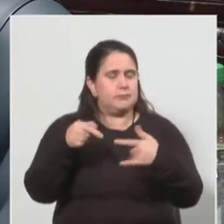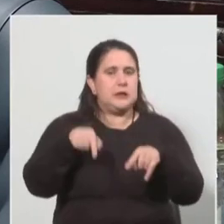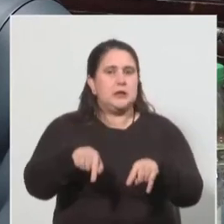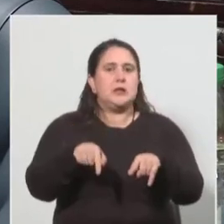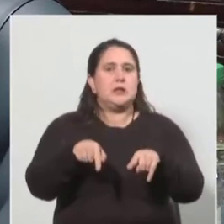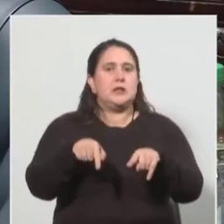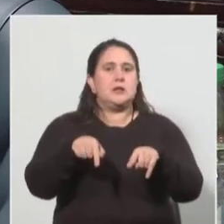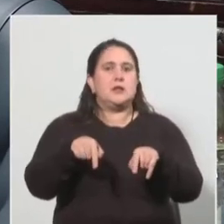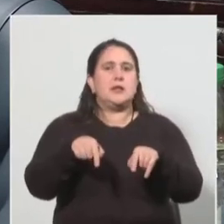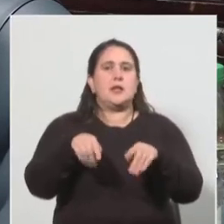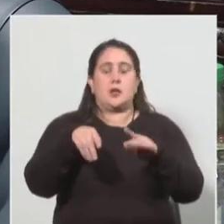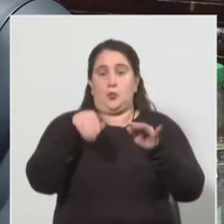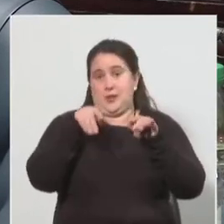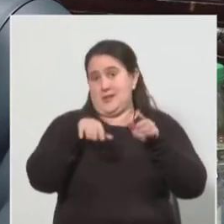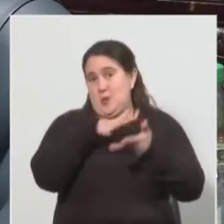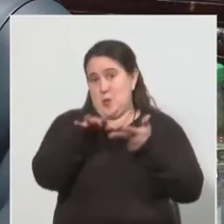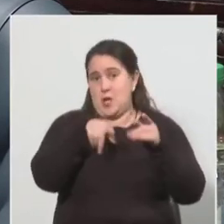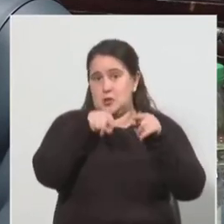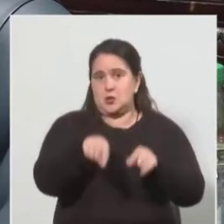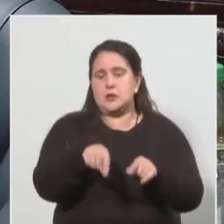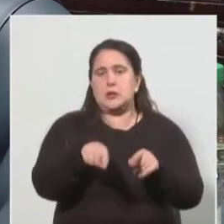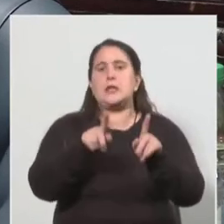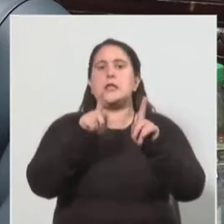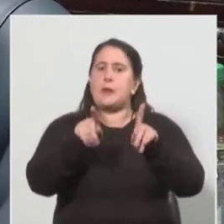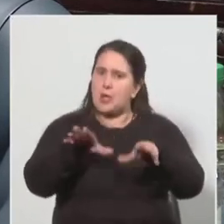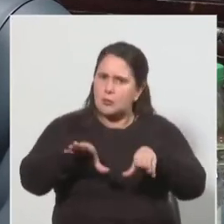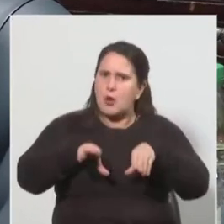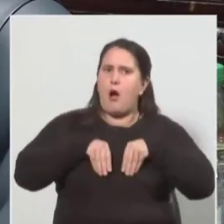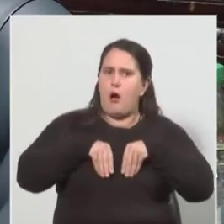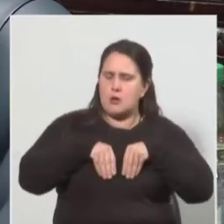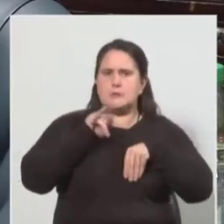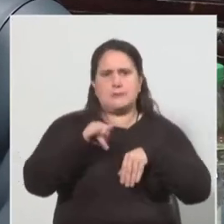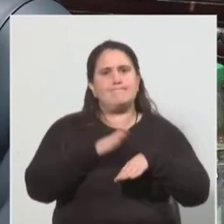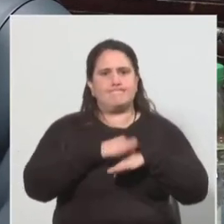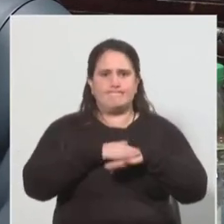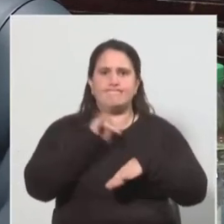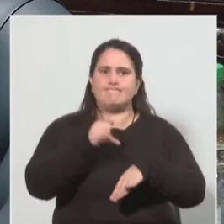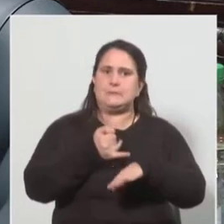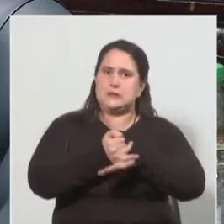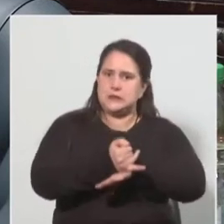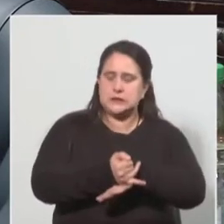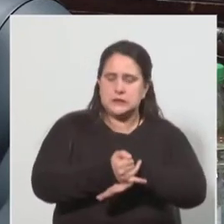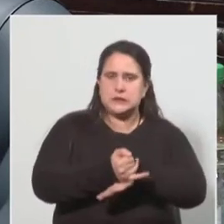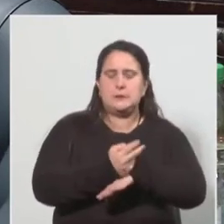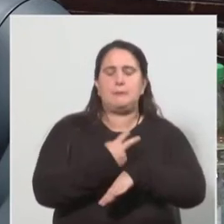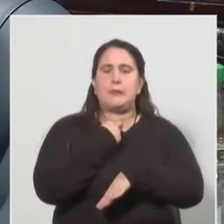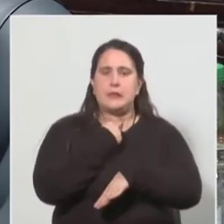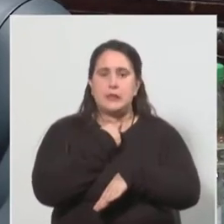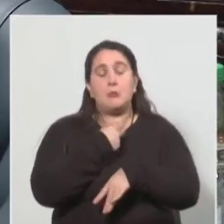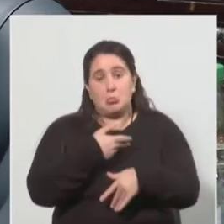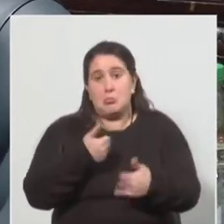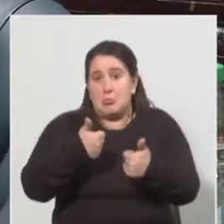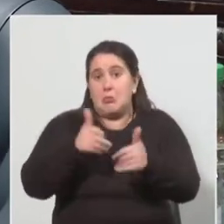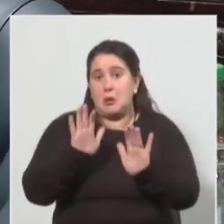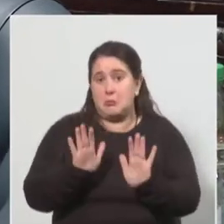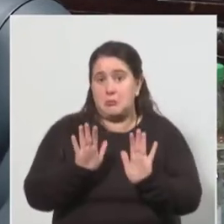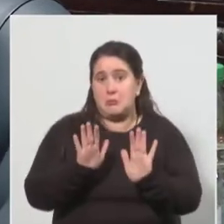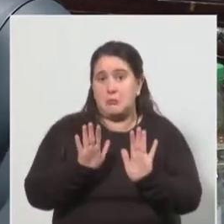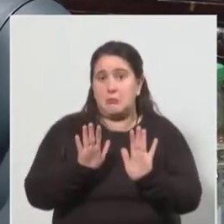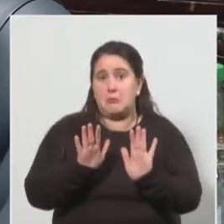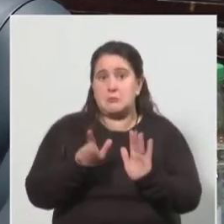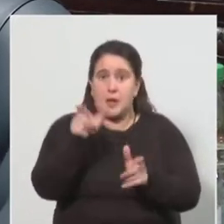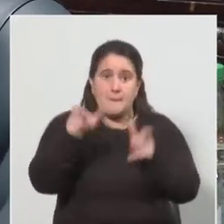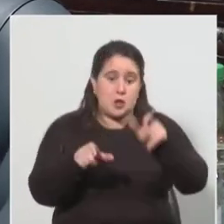largo de este episodio y asumieran las responsabilidades, bien, es lo que la